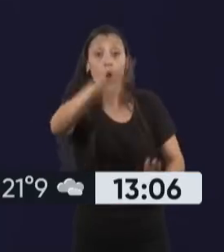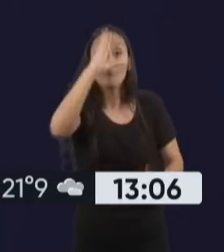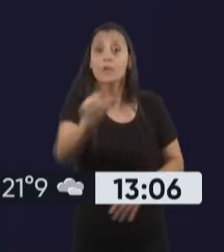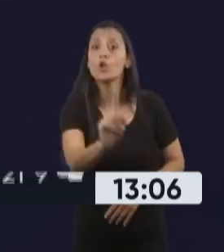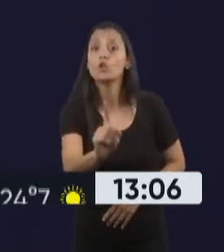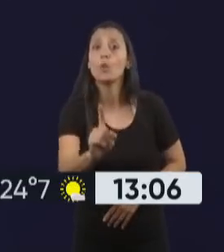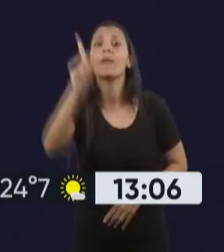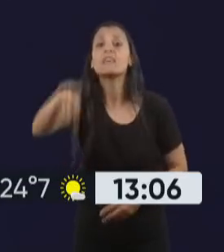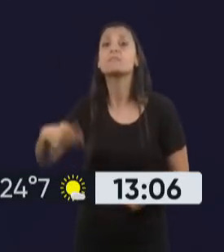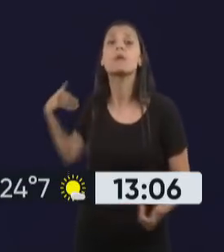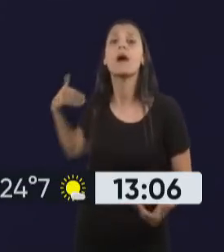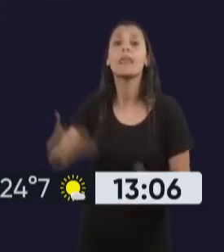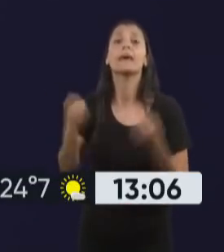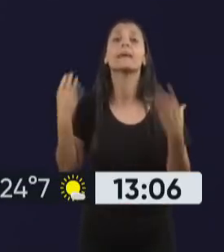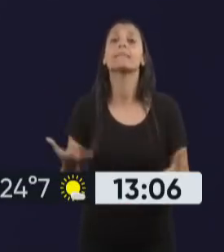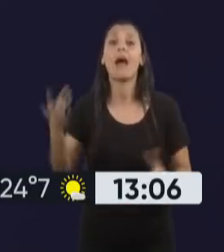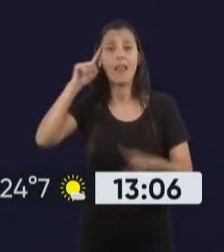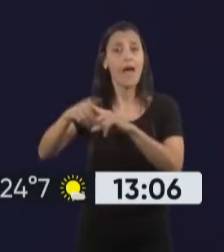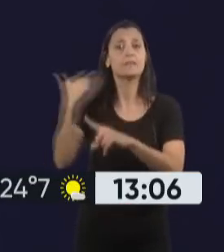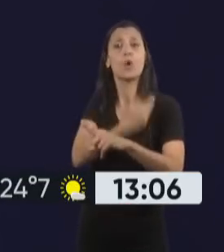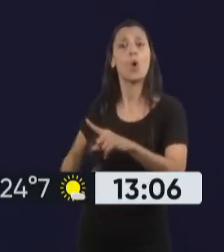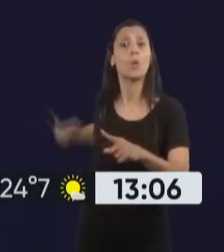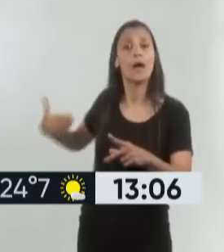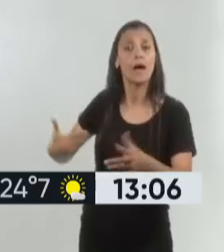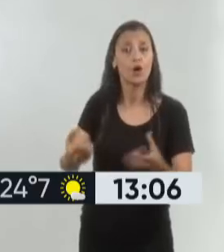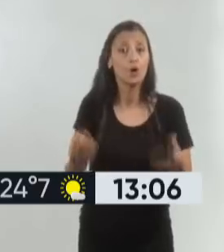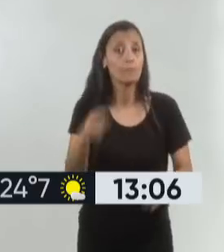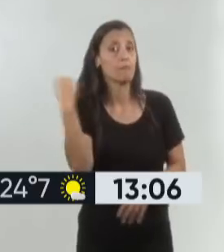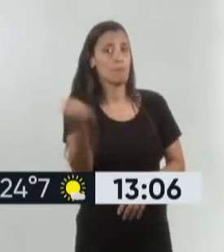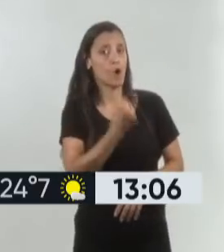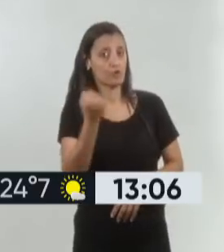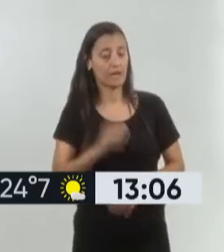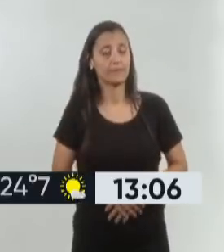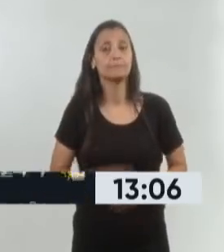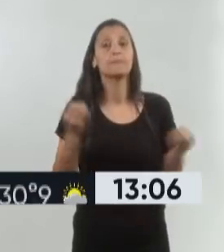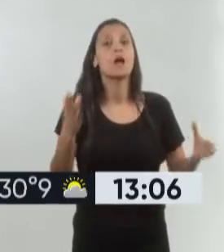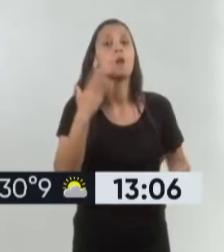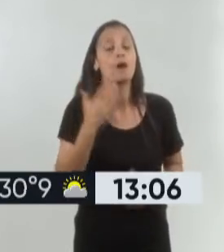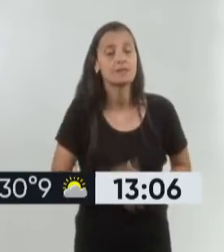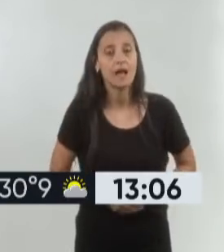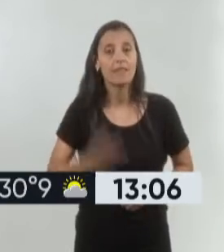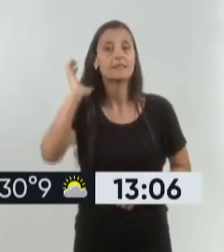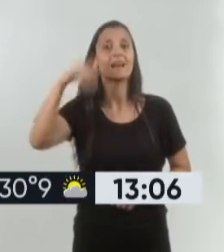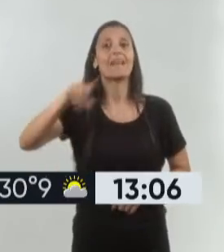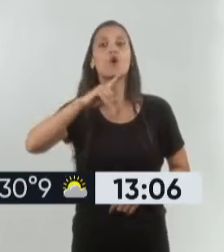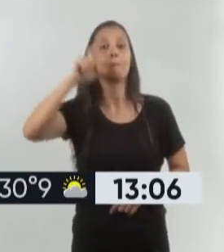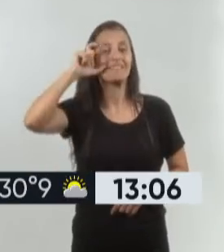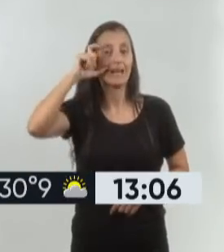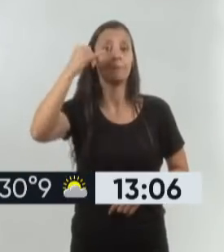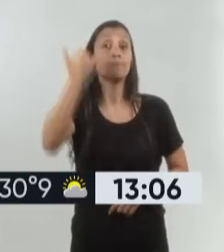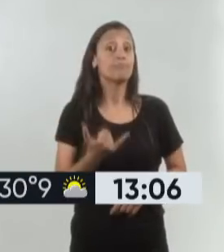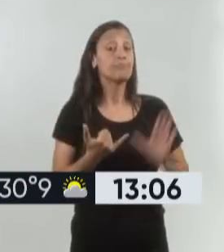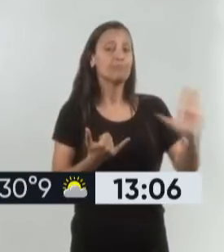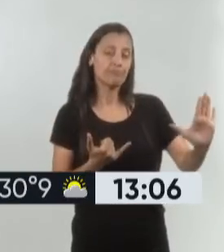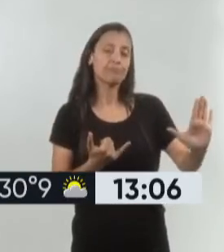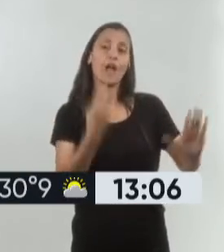dónde venimos, eso es fundamental. ¿Cómo estás, Manuel? Buenas tardes. ¿Cómo andas? Rodrigo ¿Bien? Jorge de Radio Mitre. Tengo, si